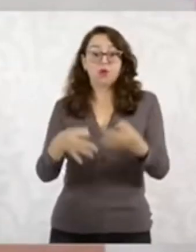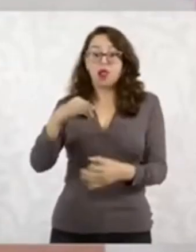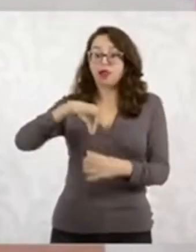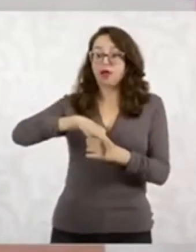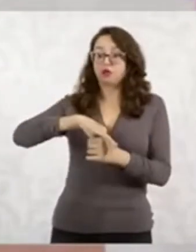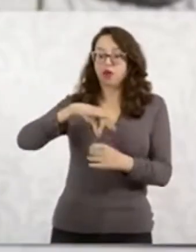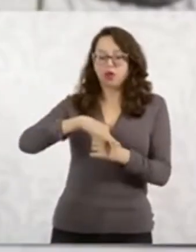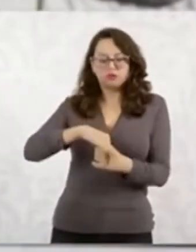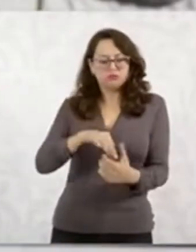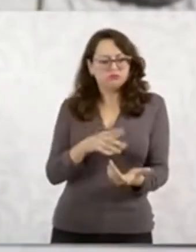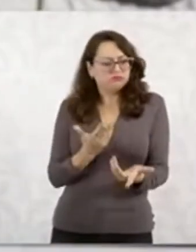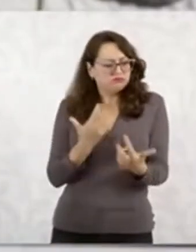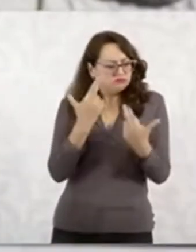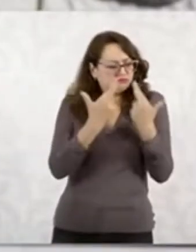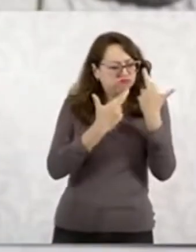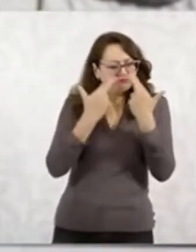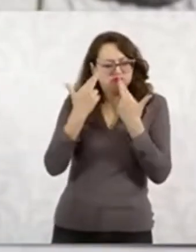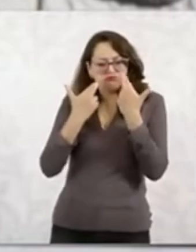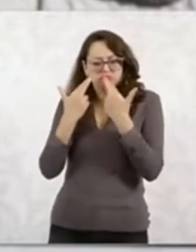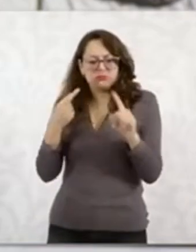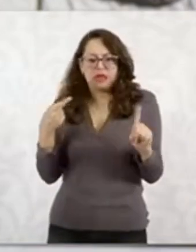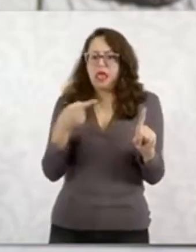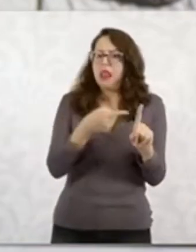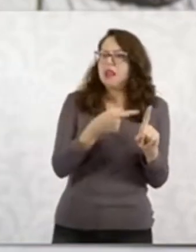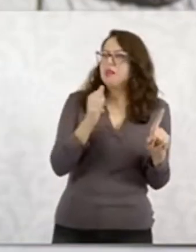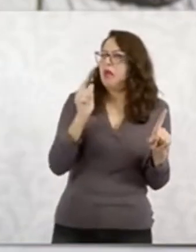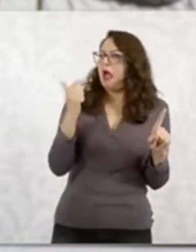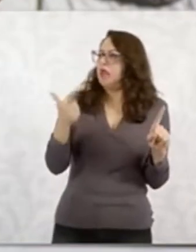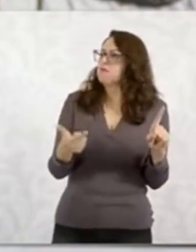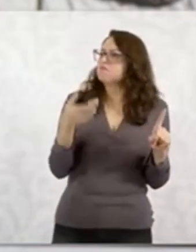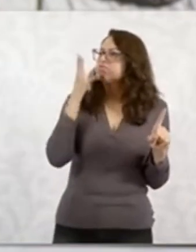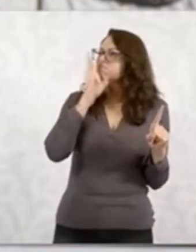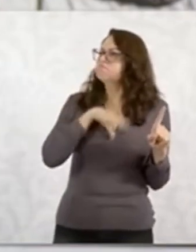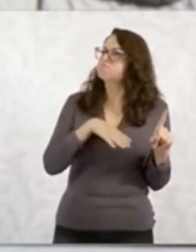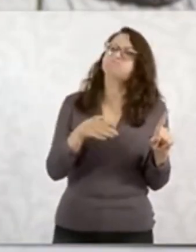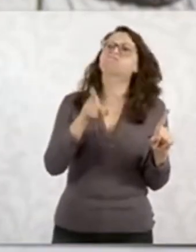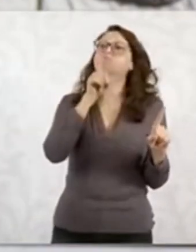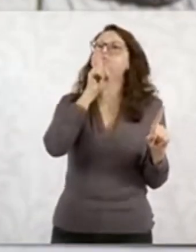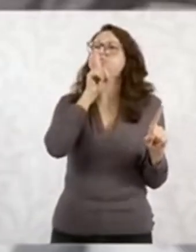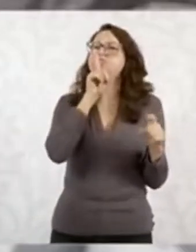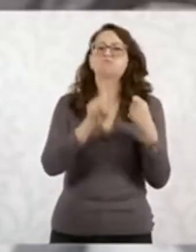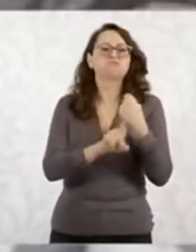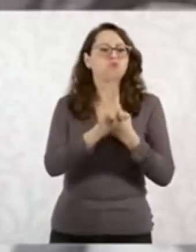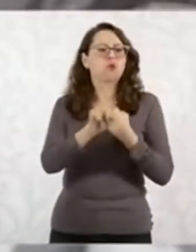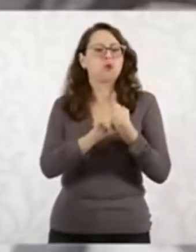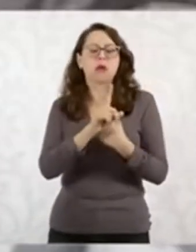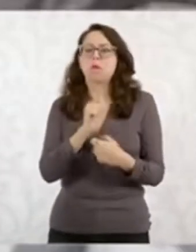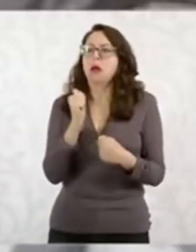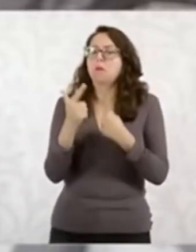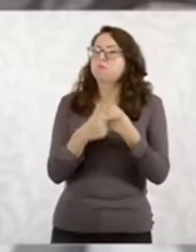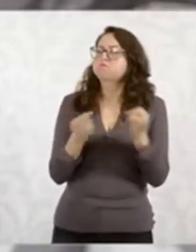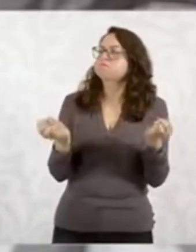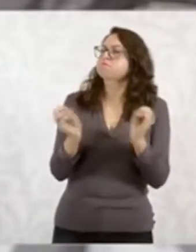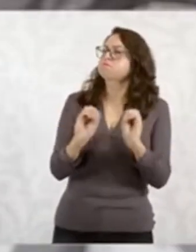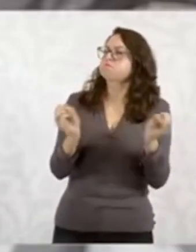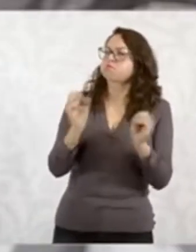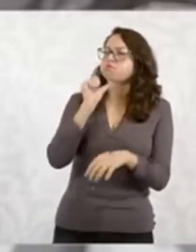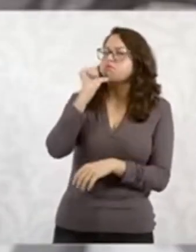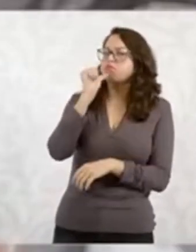que garantizara que había habido algún problema o que sustentara que había habido algún